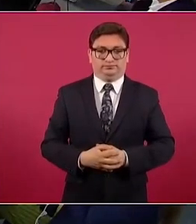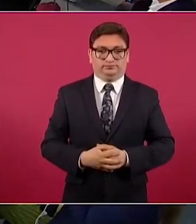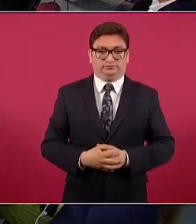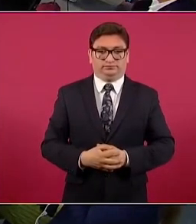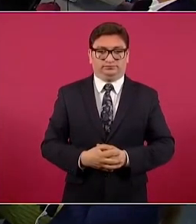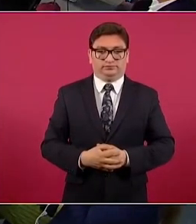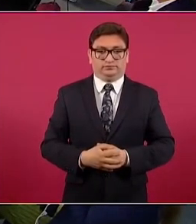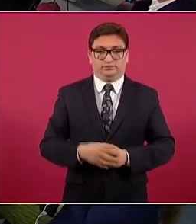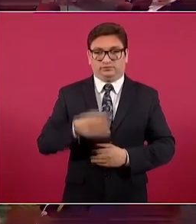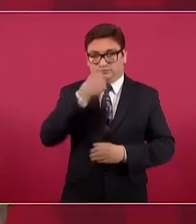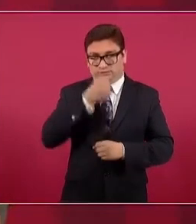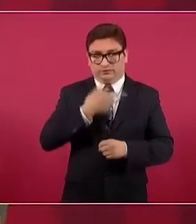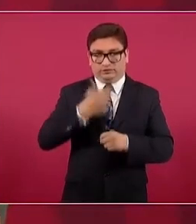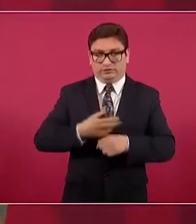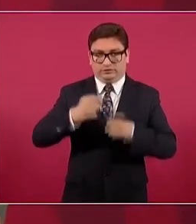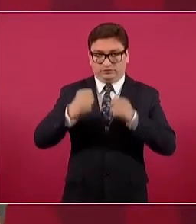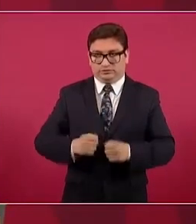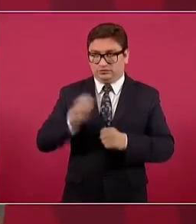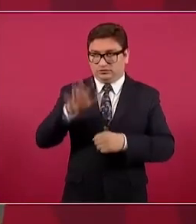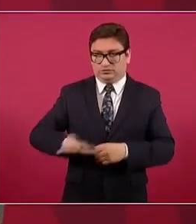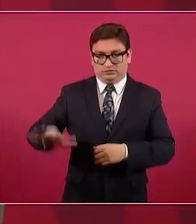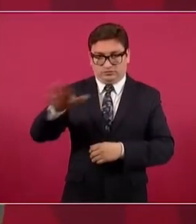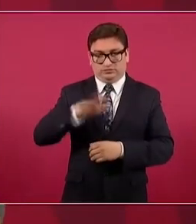que la Secretaría de Seguridad Pública